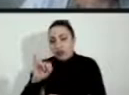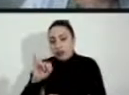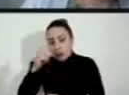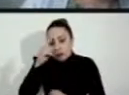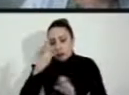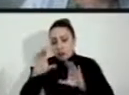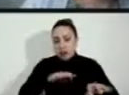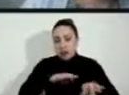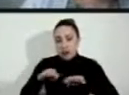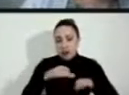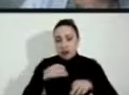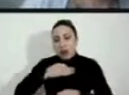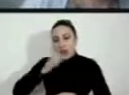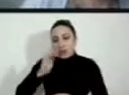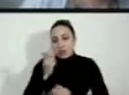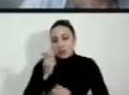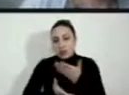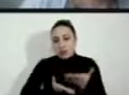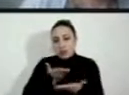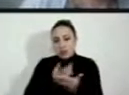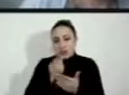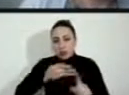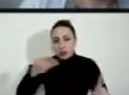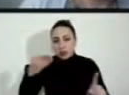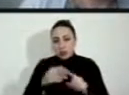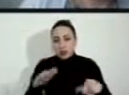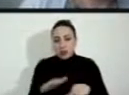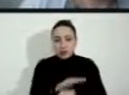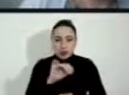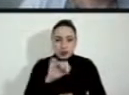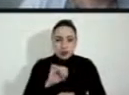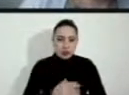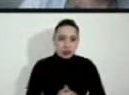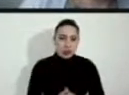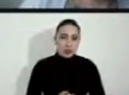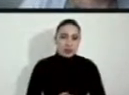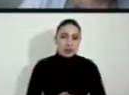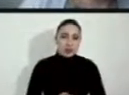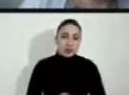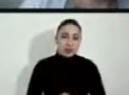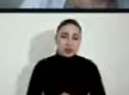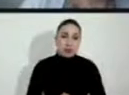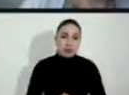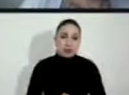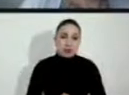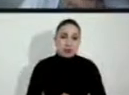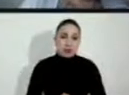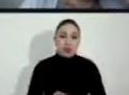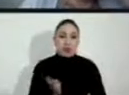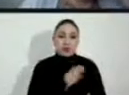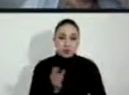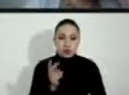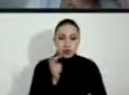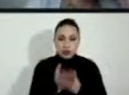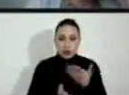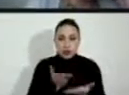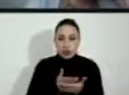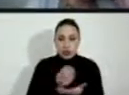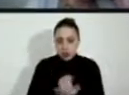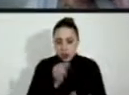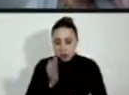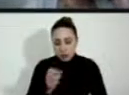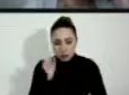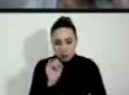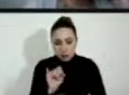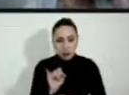diputada presidenta, con esta salud. Bueno, está aceptada la proposición, diputada Marta Ávila. Si